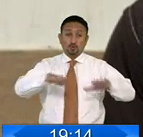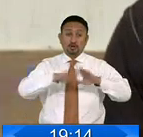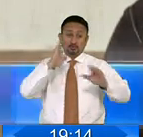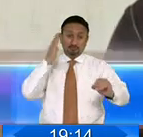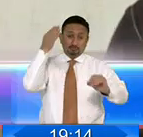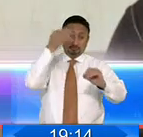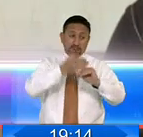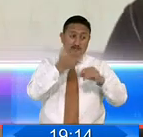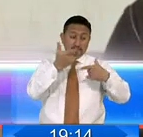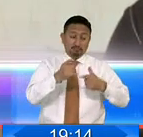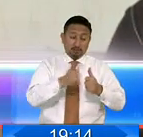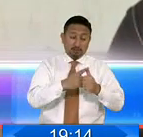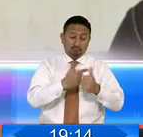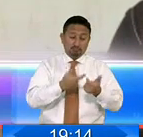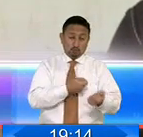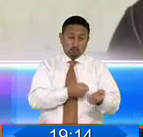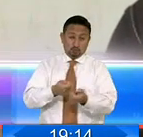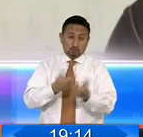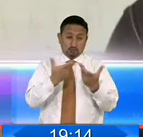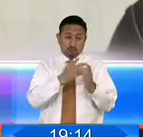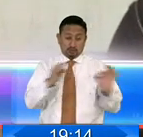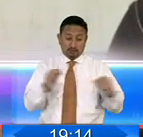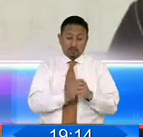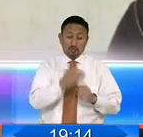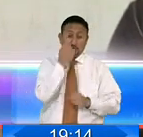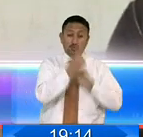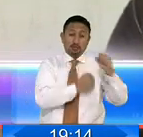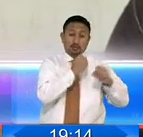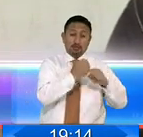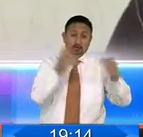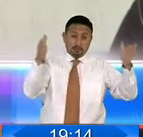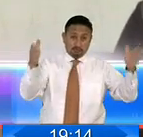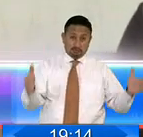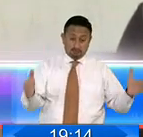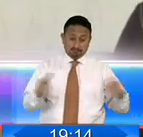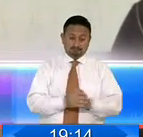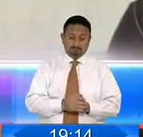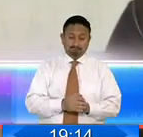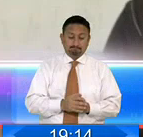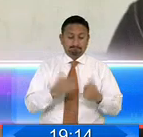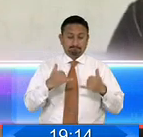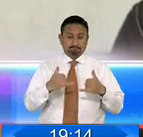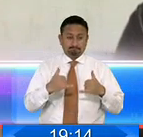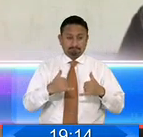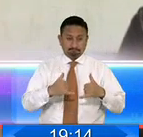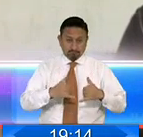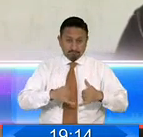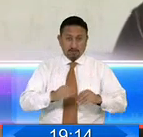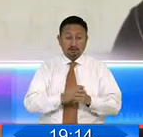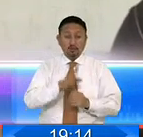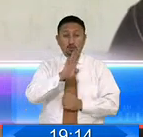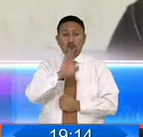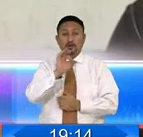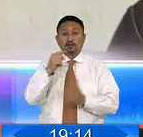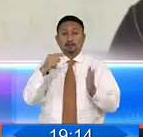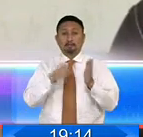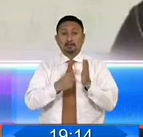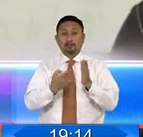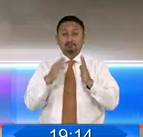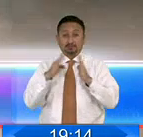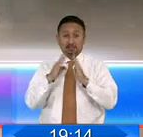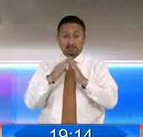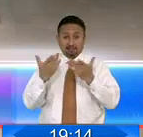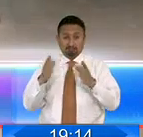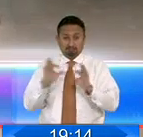desinfección ya un año de la pandemia llevamos ya 40 mil casas intervenidas